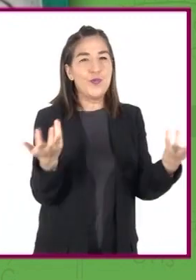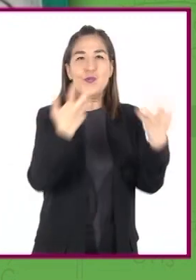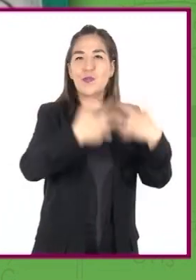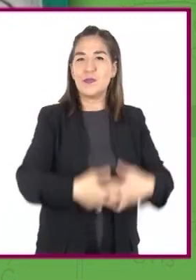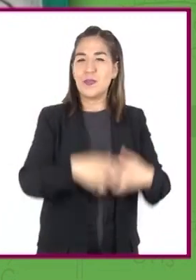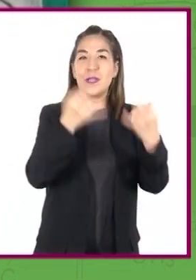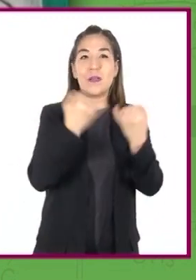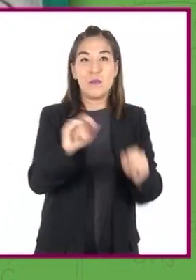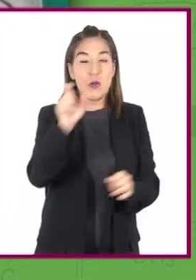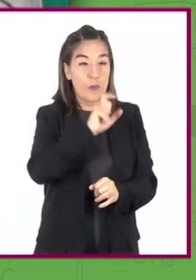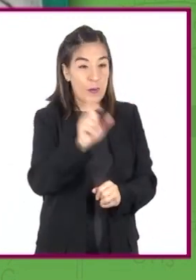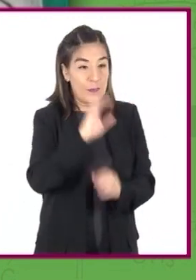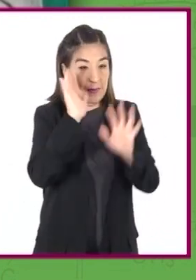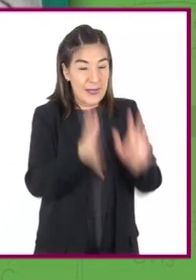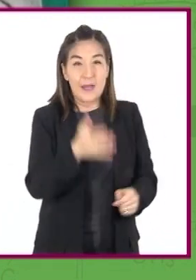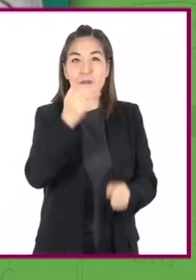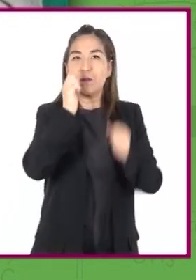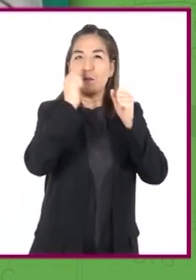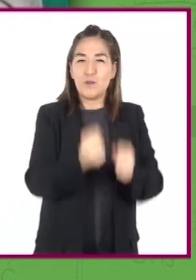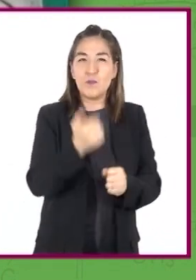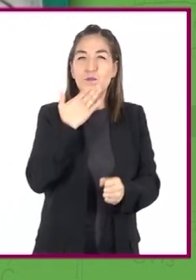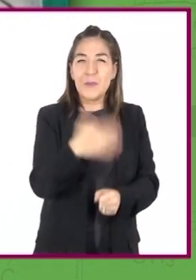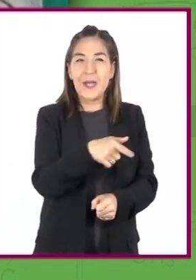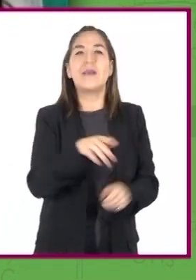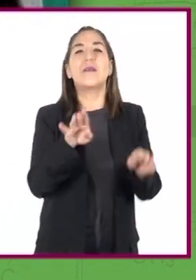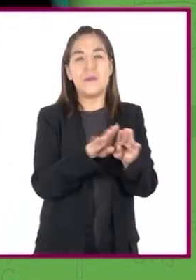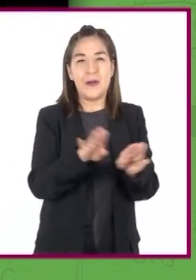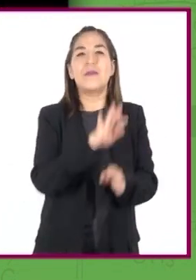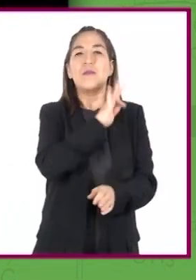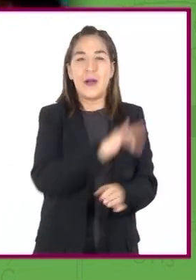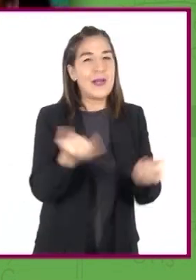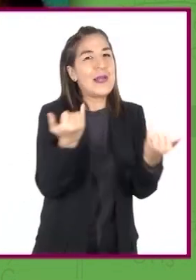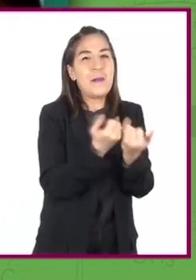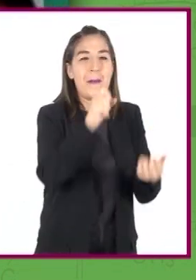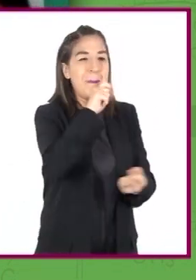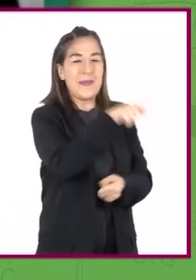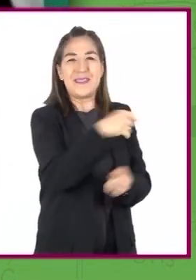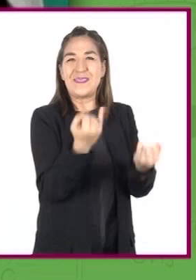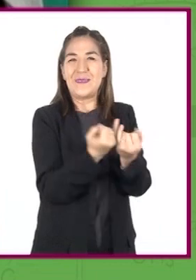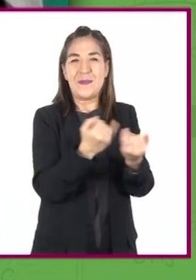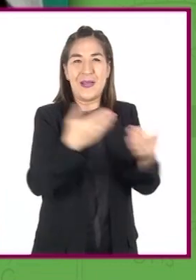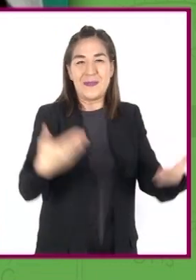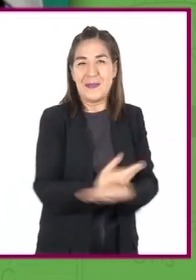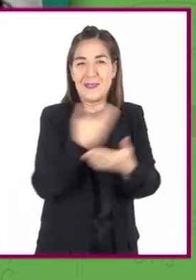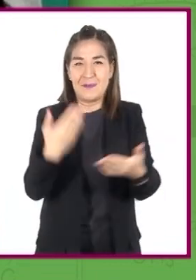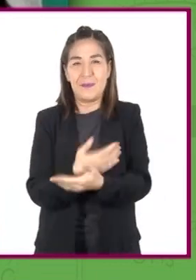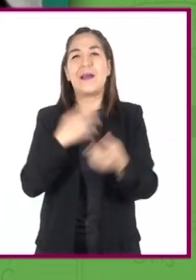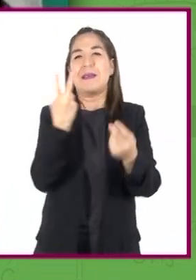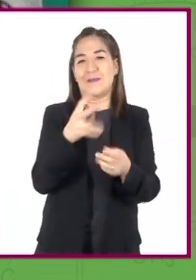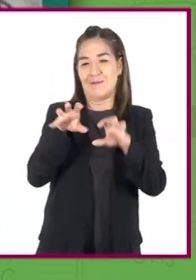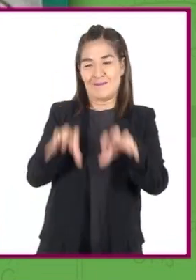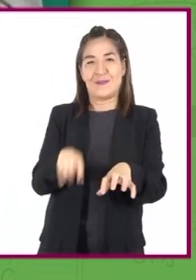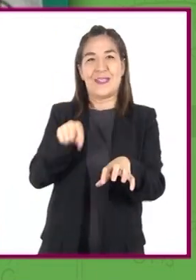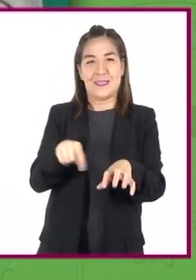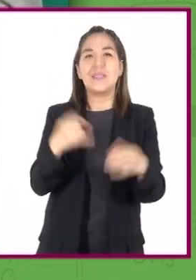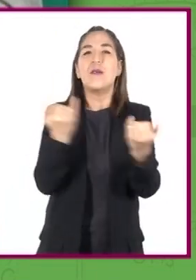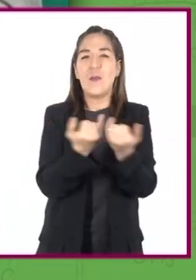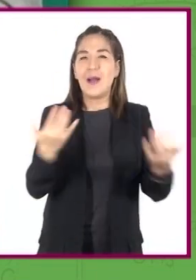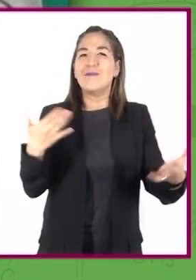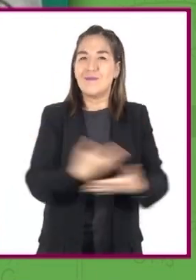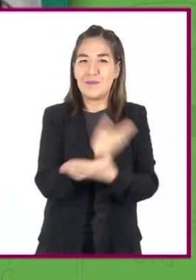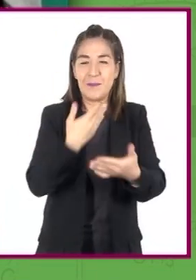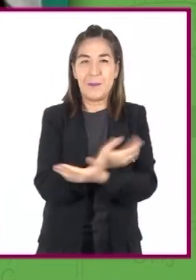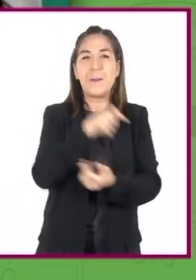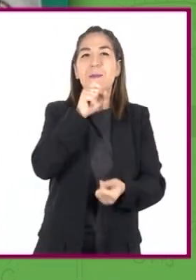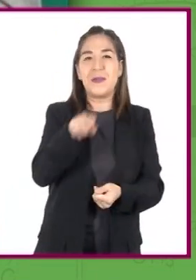células maduran, es probable que cada una inicie nuevamente el proceso de división por mitosis. Debemos considerar que la mitosis